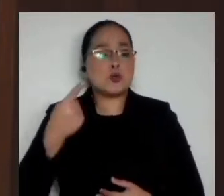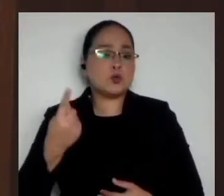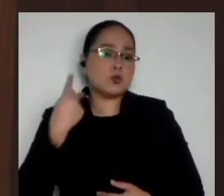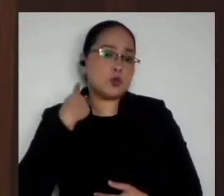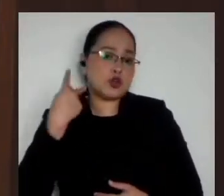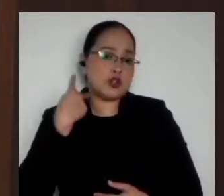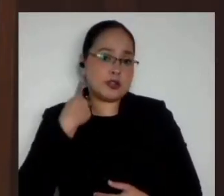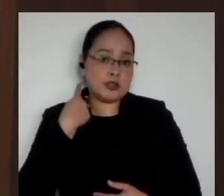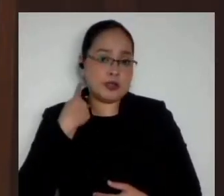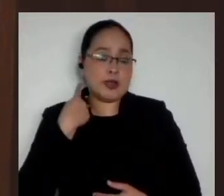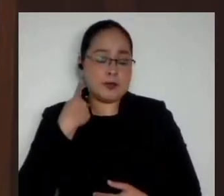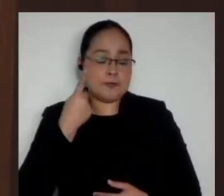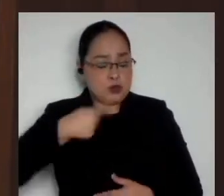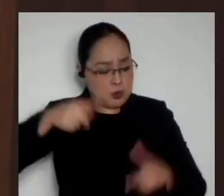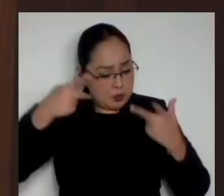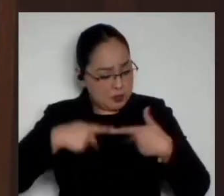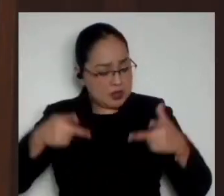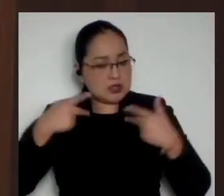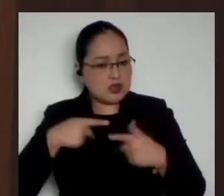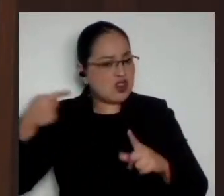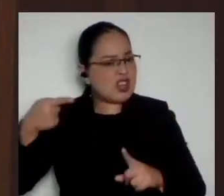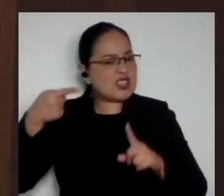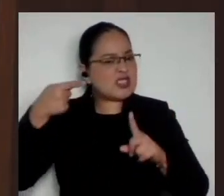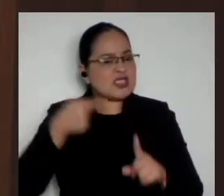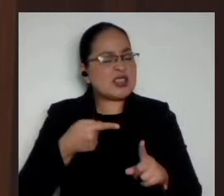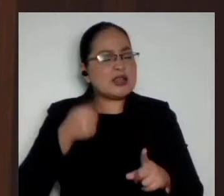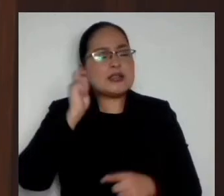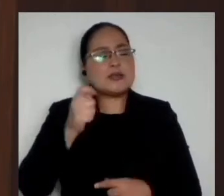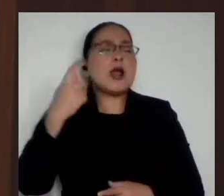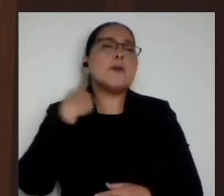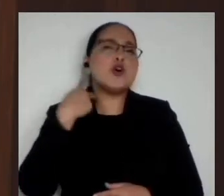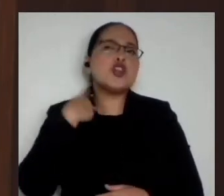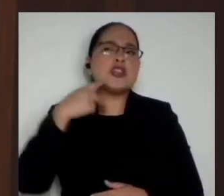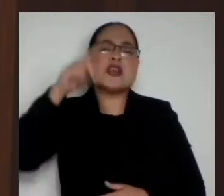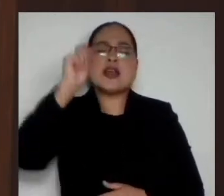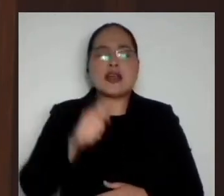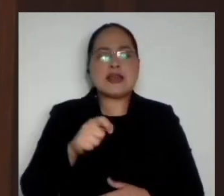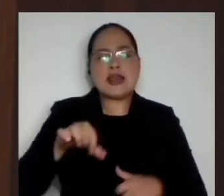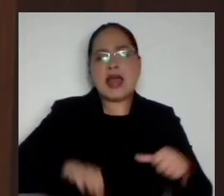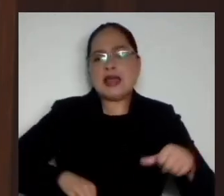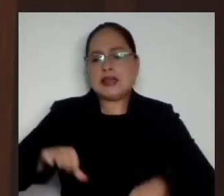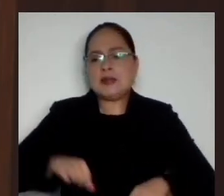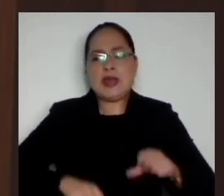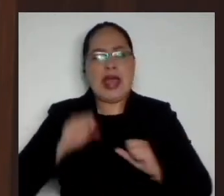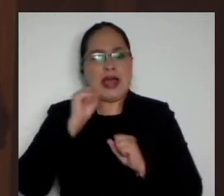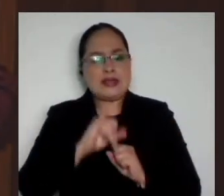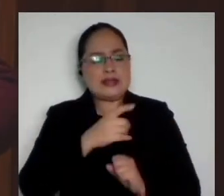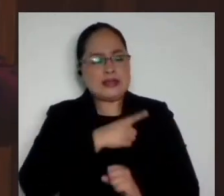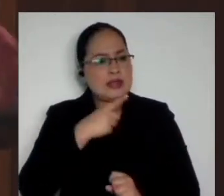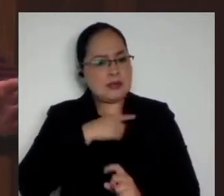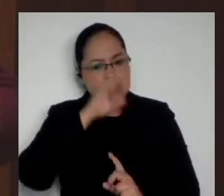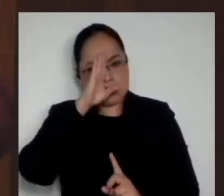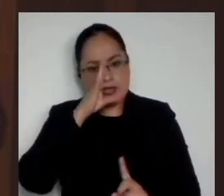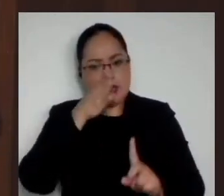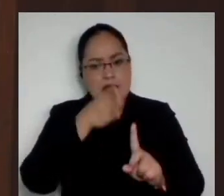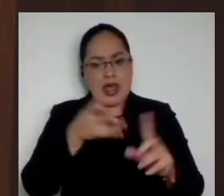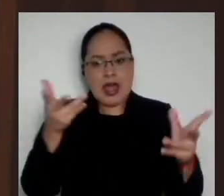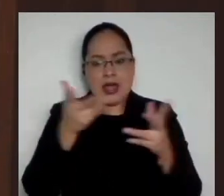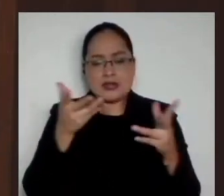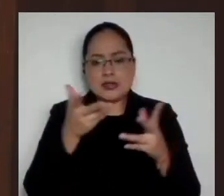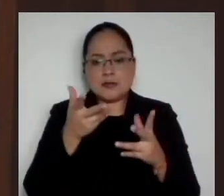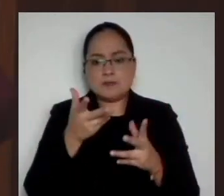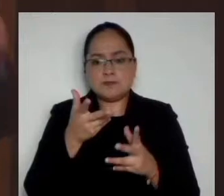la política como esta actividad humana que no se resuelve linealmente, ni se atiende